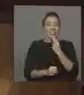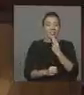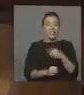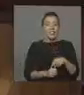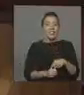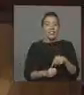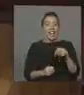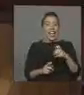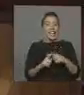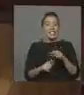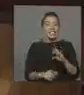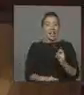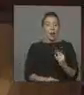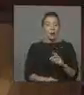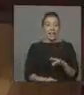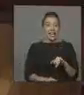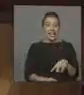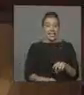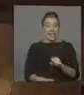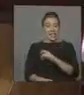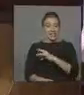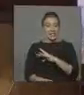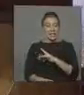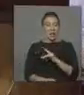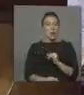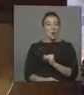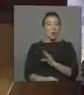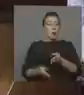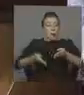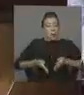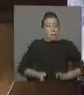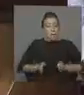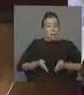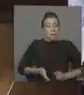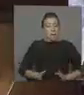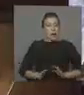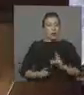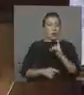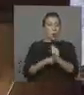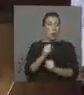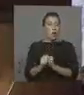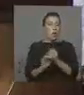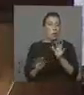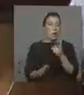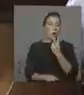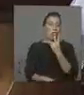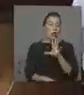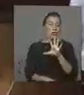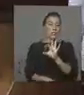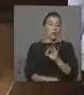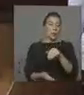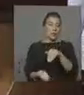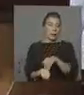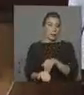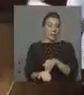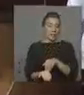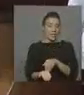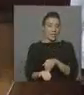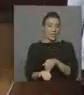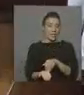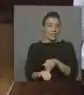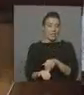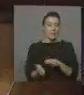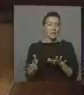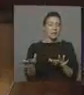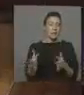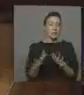extrauterina en Chile, asumiendo un número de partos anuales de aproximadamente 250.000, sería